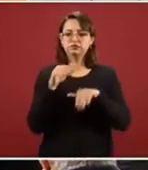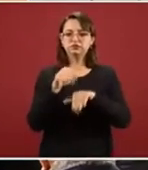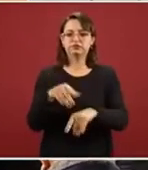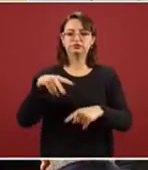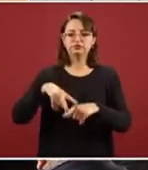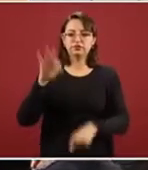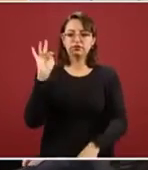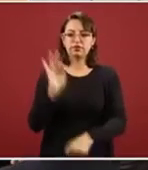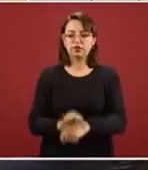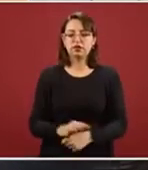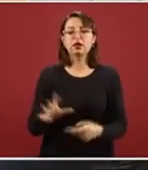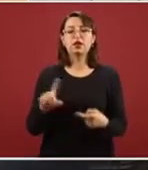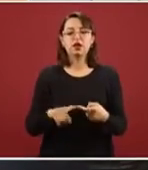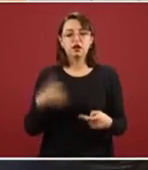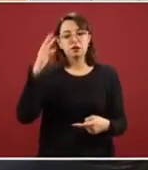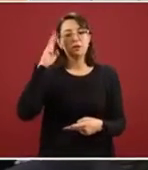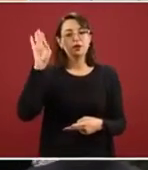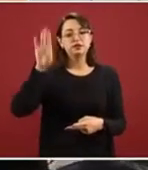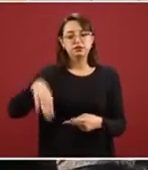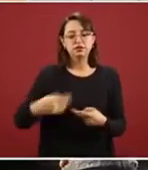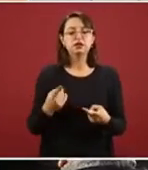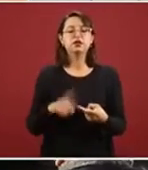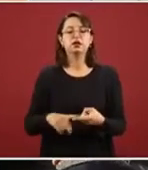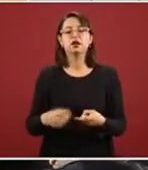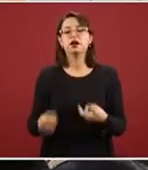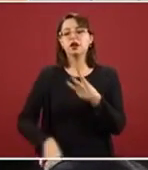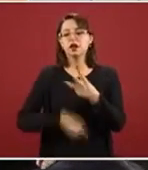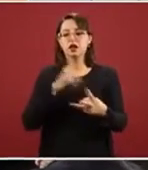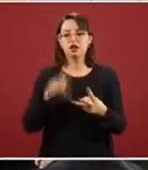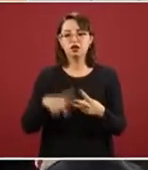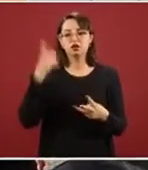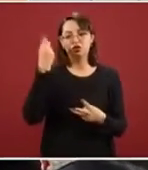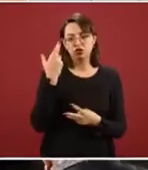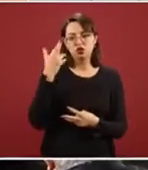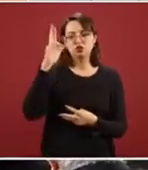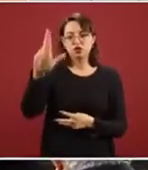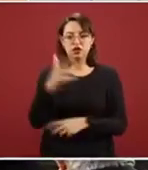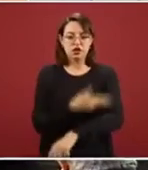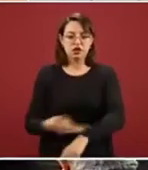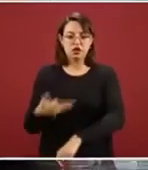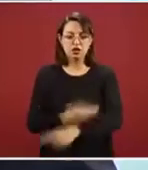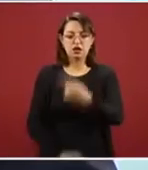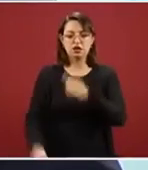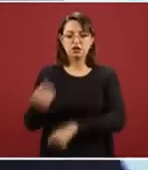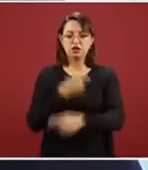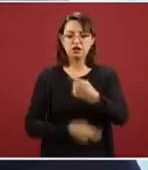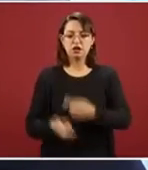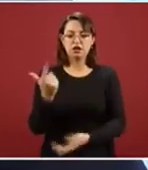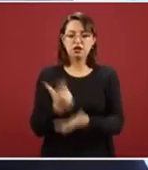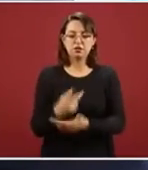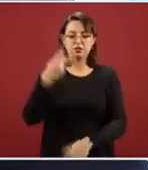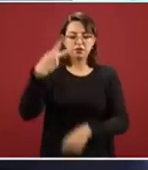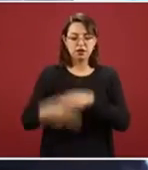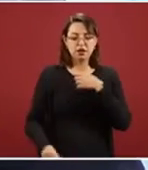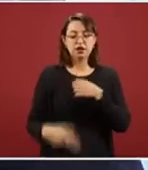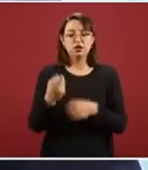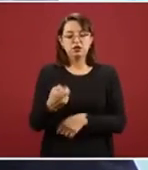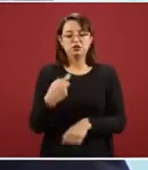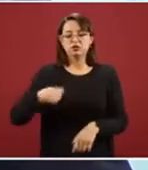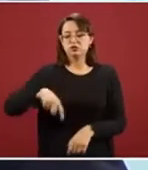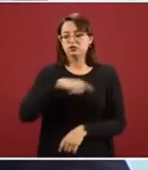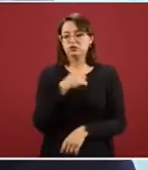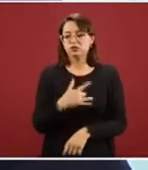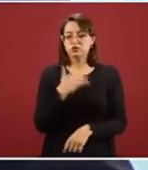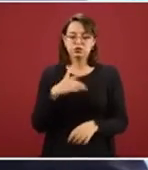existen maestrías en protección civil, existen doctorados en gestión integral del riesgo. Eso para nosotros es